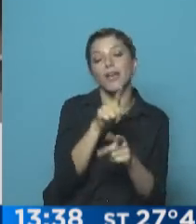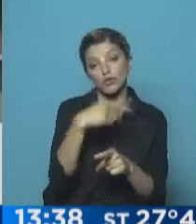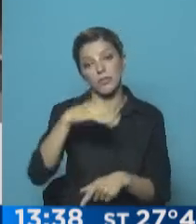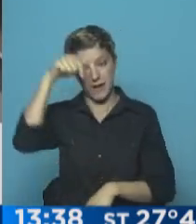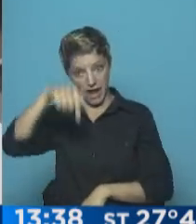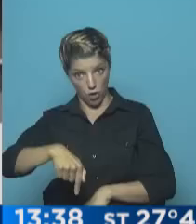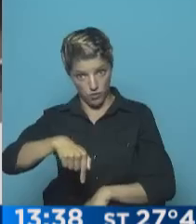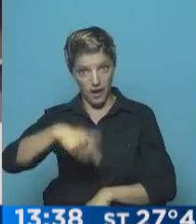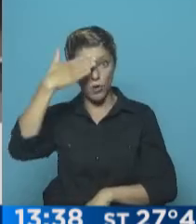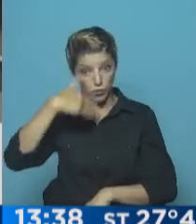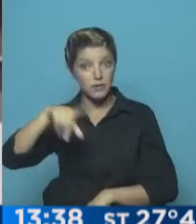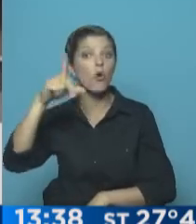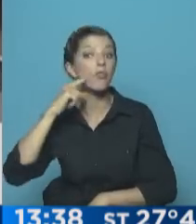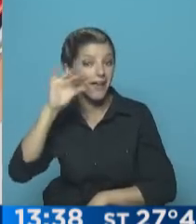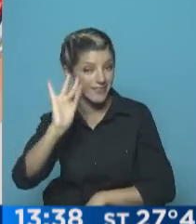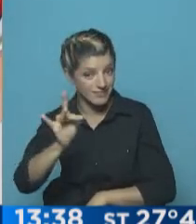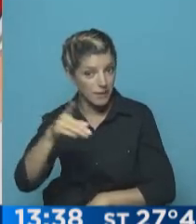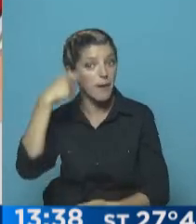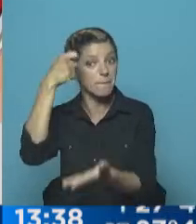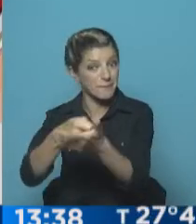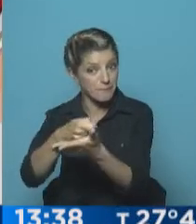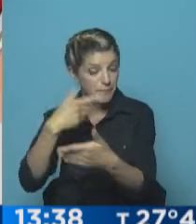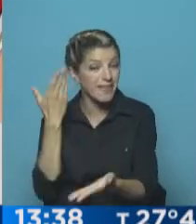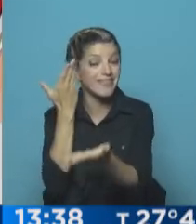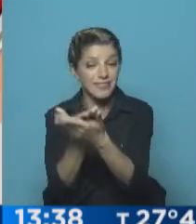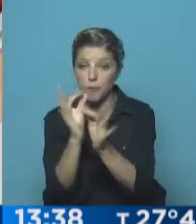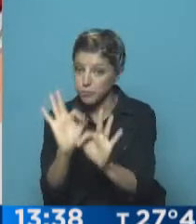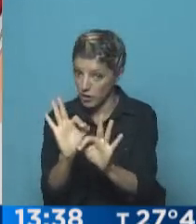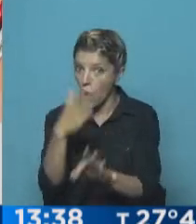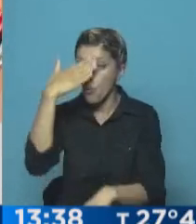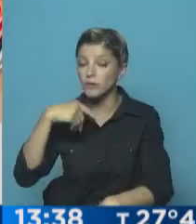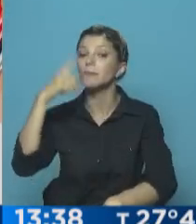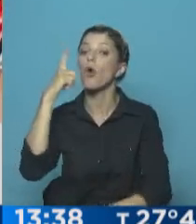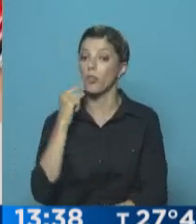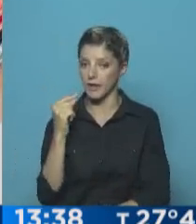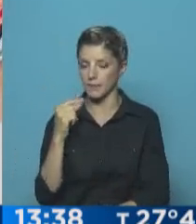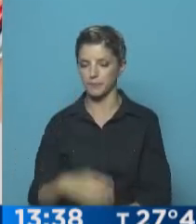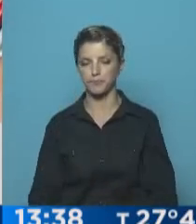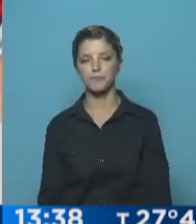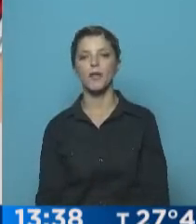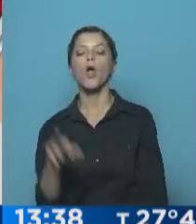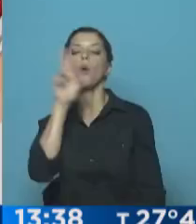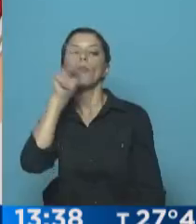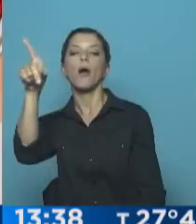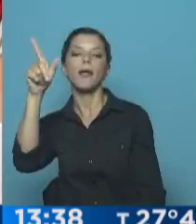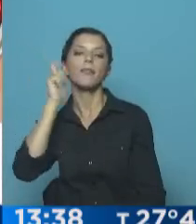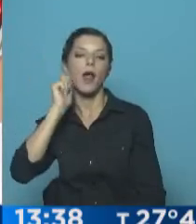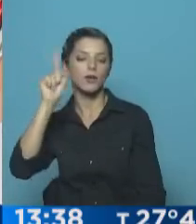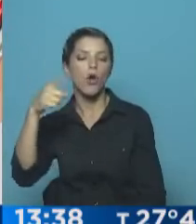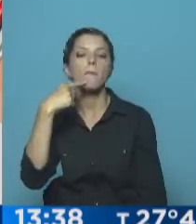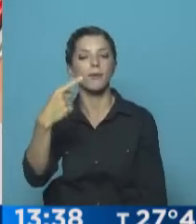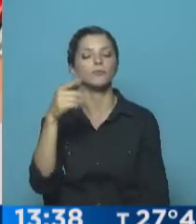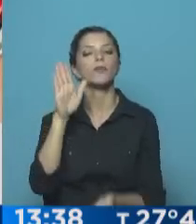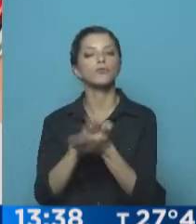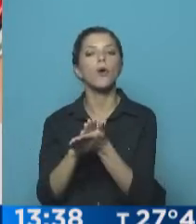de este año bien correcto Lidia Raquel Guillén es de la provincia de Córdoba su hijo Jorge pregunta por el trámite de pensión